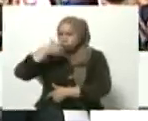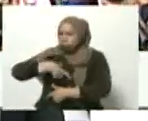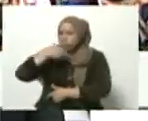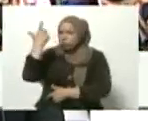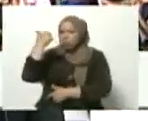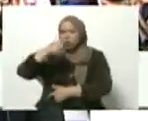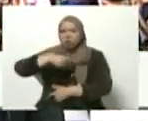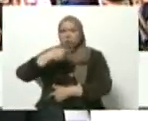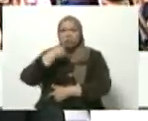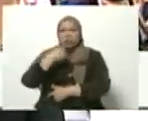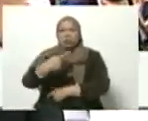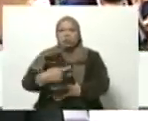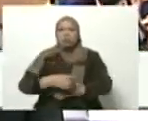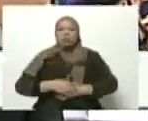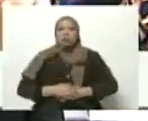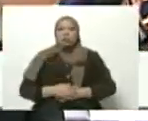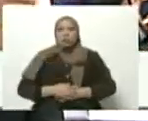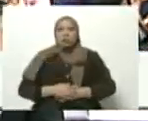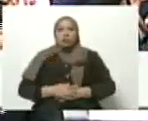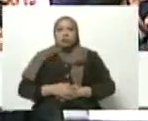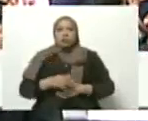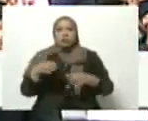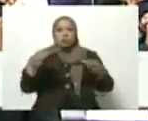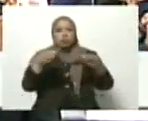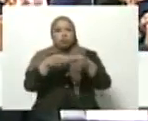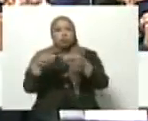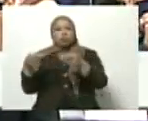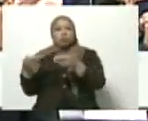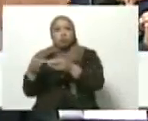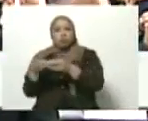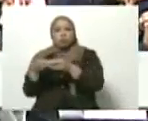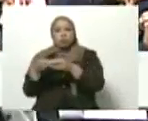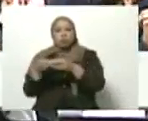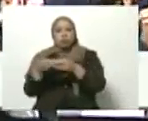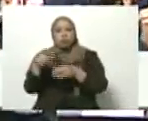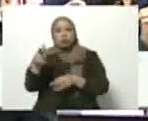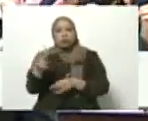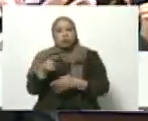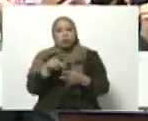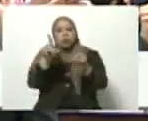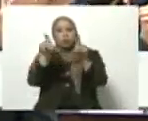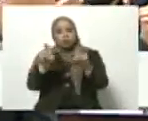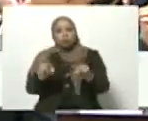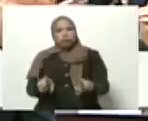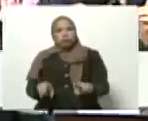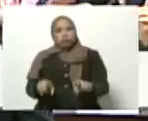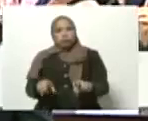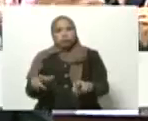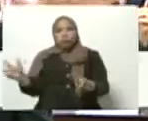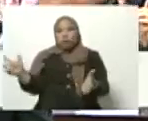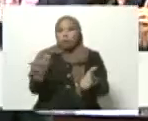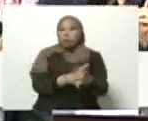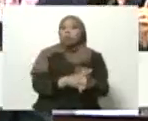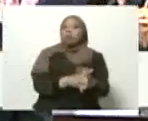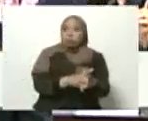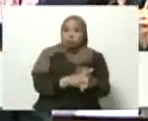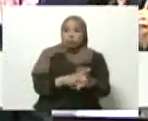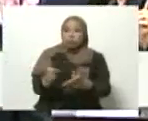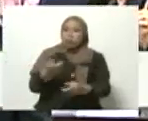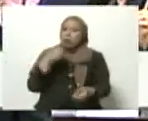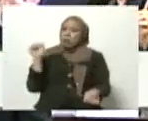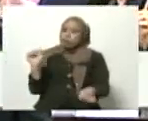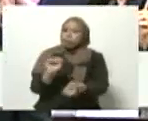señalado aquí es un conjunto de hechos probados que son inaceptables, que son